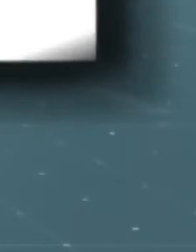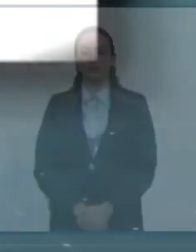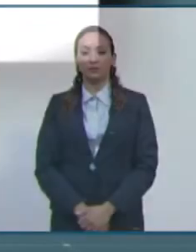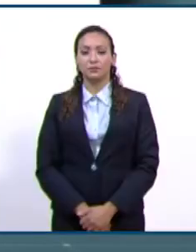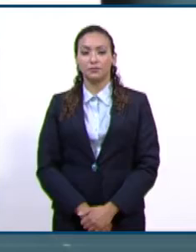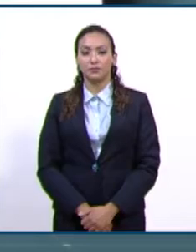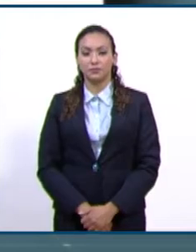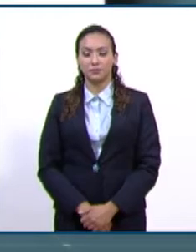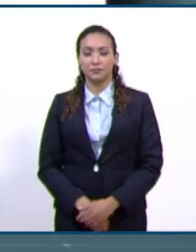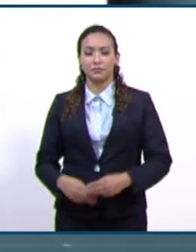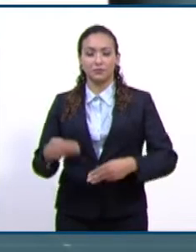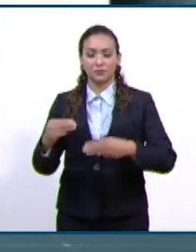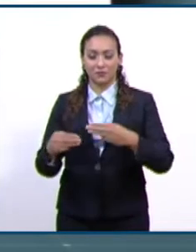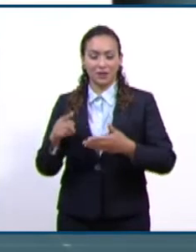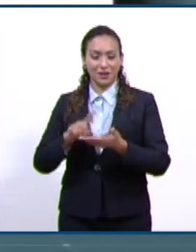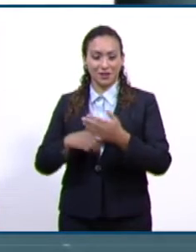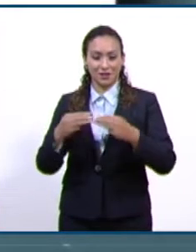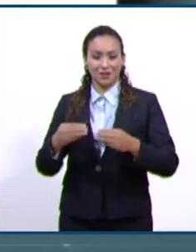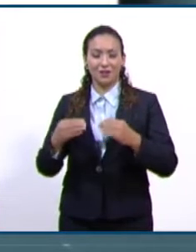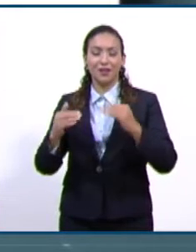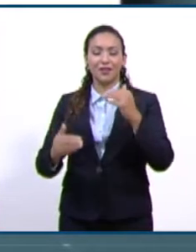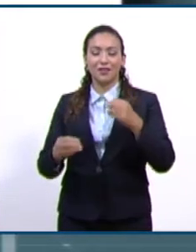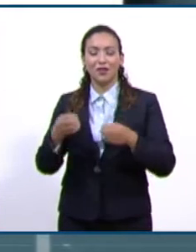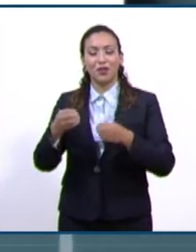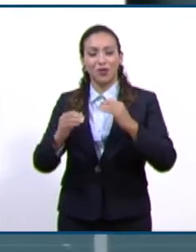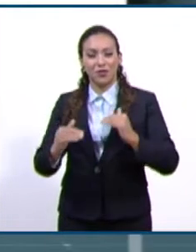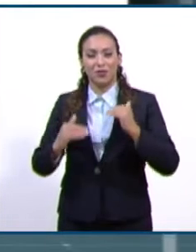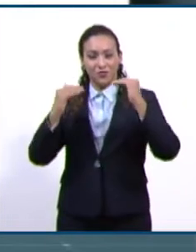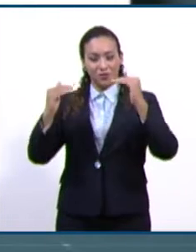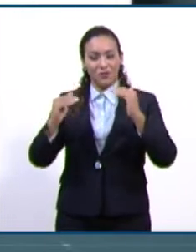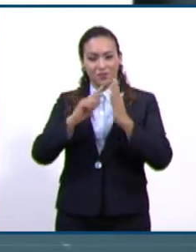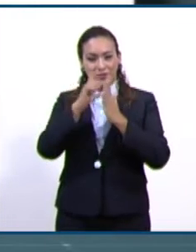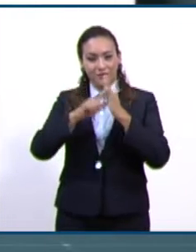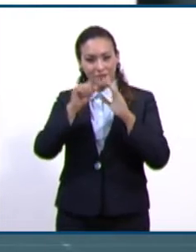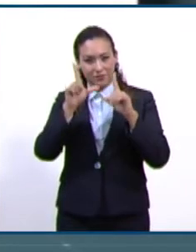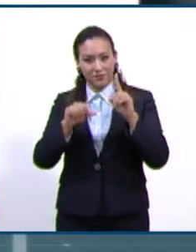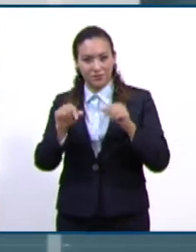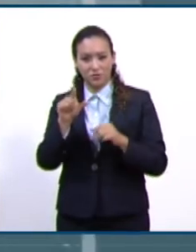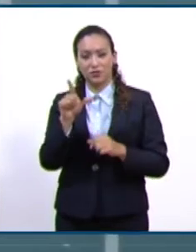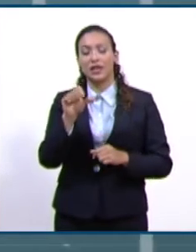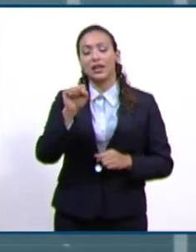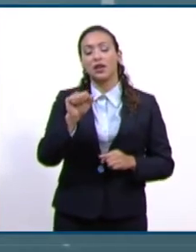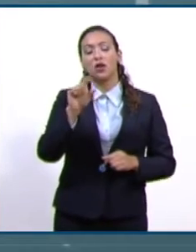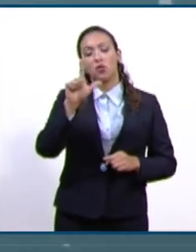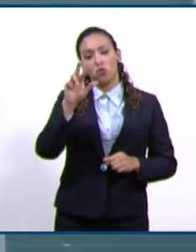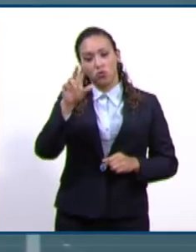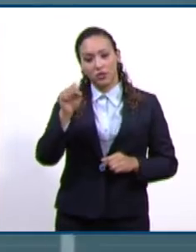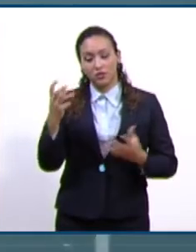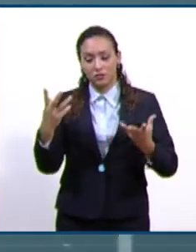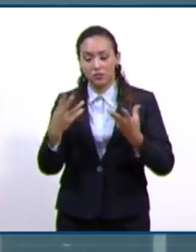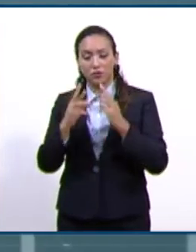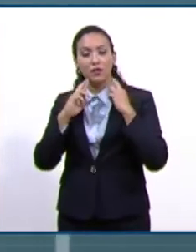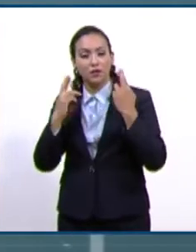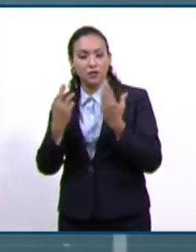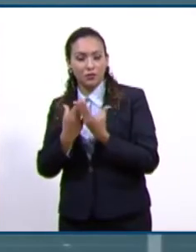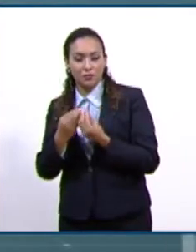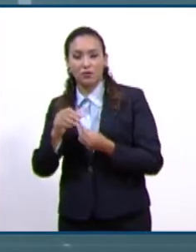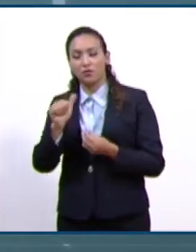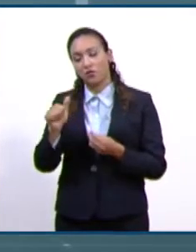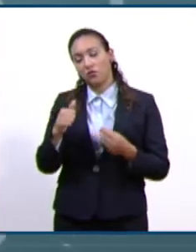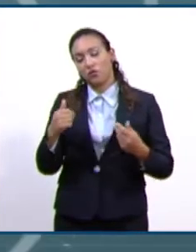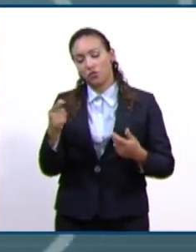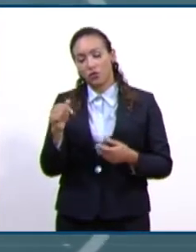El ministro de la Suprema Corte, Juan Luis González Alcántara Carrancá, se reunió con el magistrado presidente del Poder Judicial de